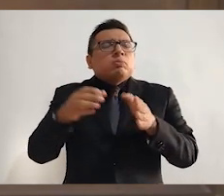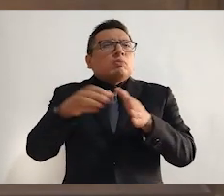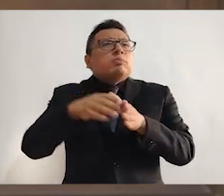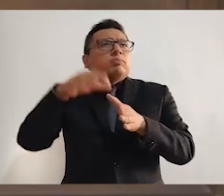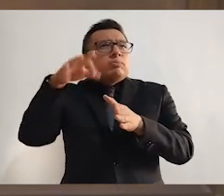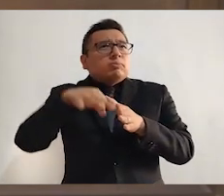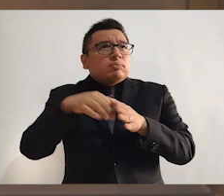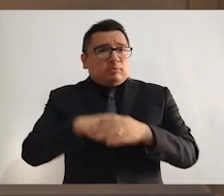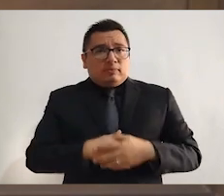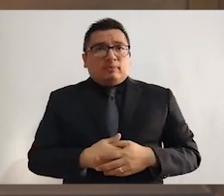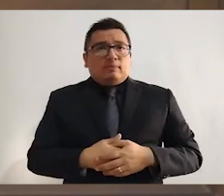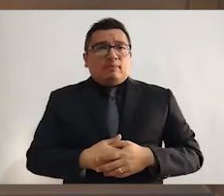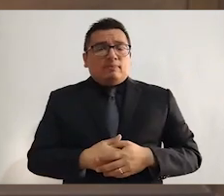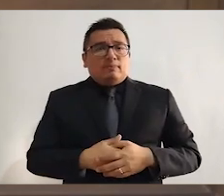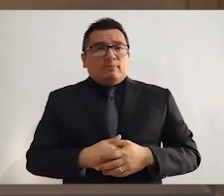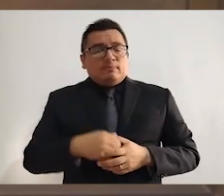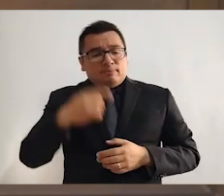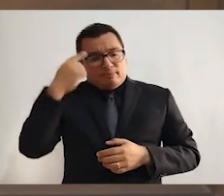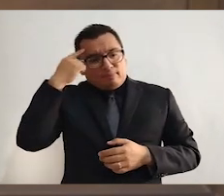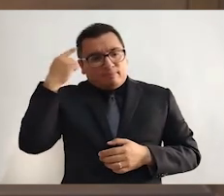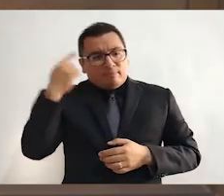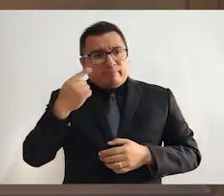para